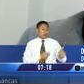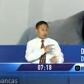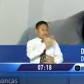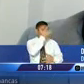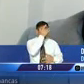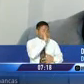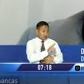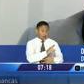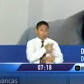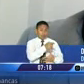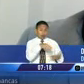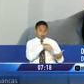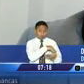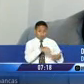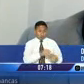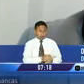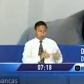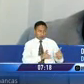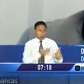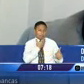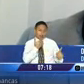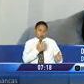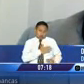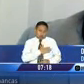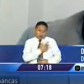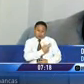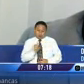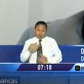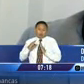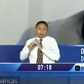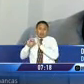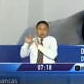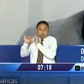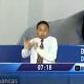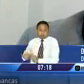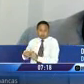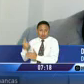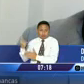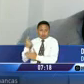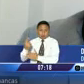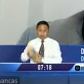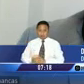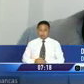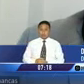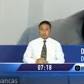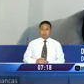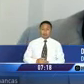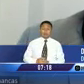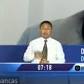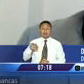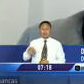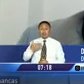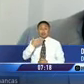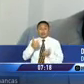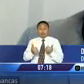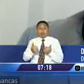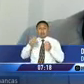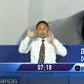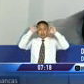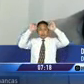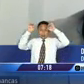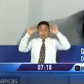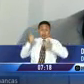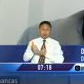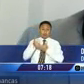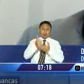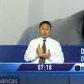persona sospechosa o confirmada, usted tiene que quedarse en casa independientemente de la prueba. Esa es la estrategia que ha demostrado